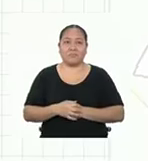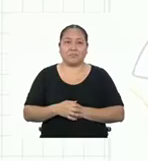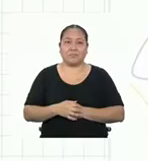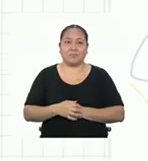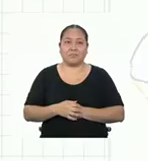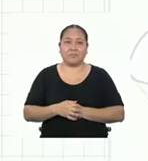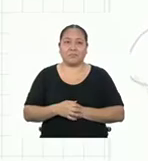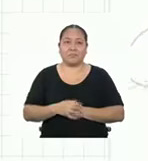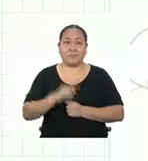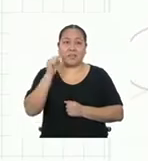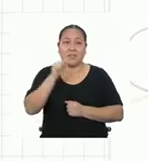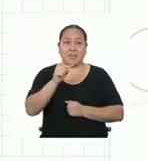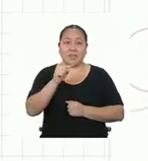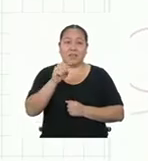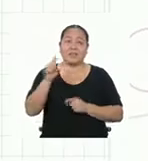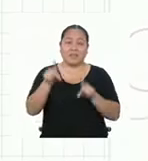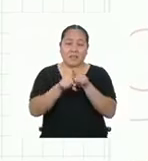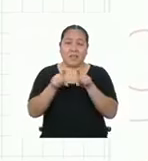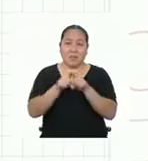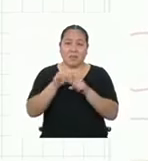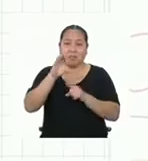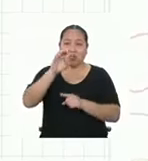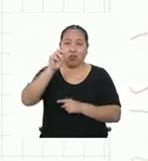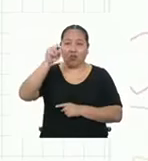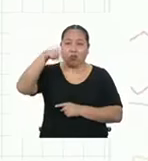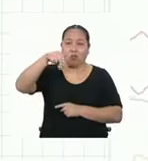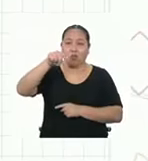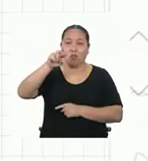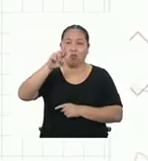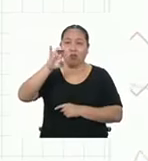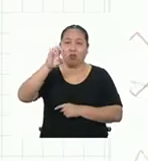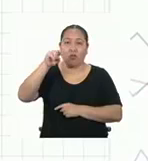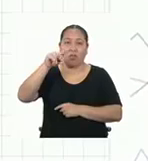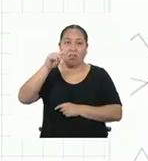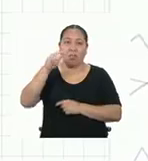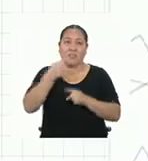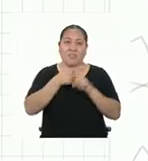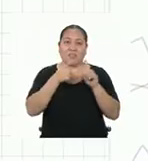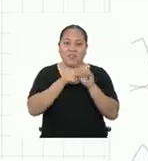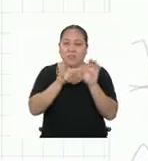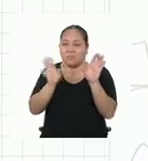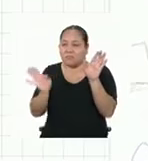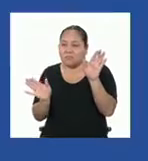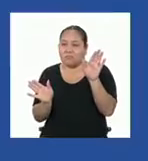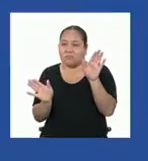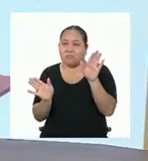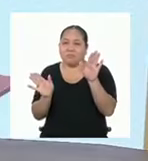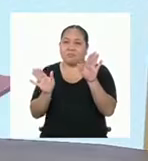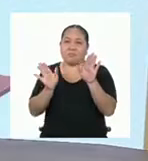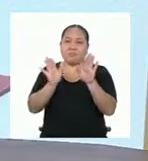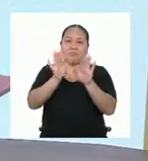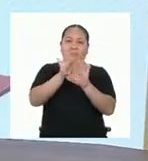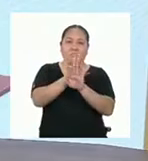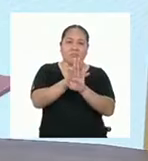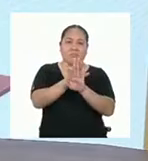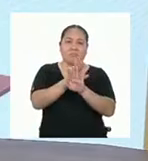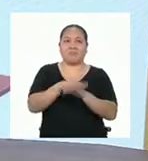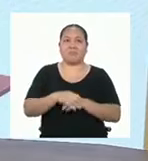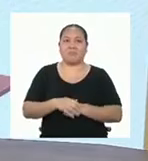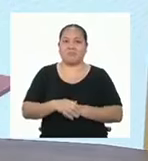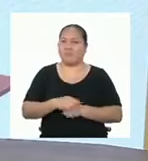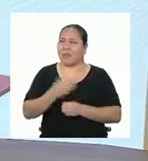En este caso también son congruentes Indistintamente a la posición en la que hayan estado A ver,